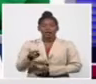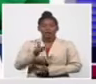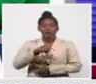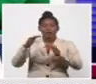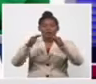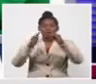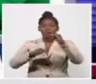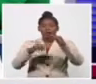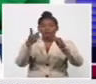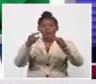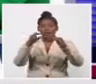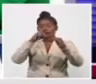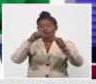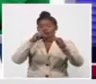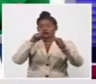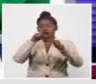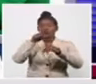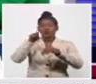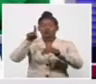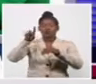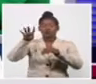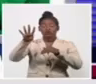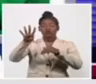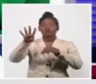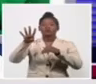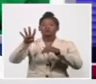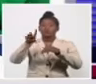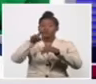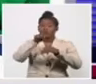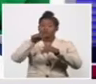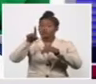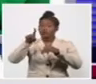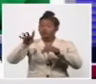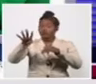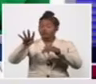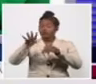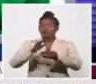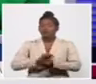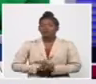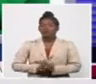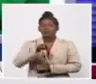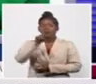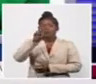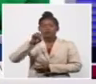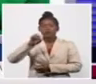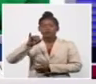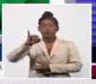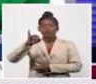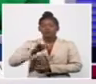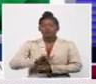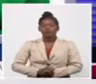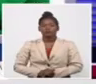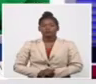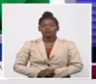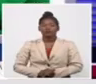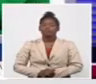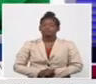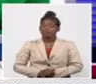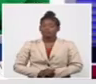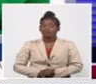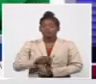114 pacientes se diagnosticaron, de los cuales 106 están en edad